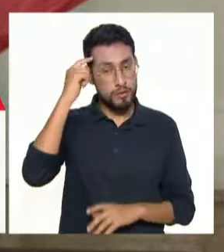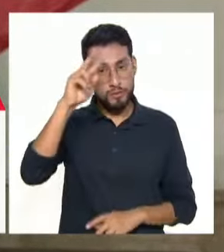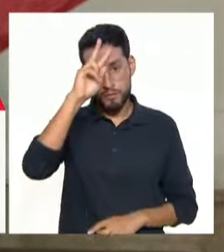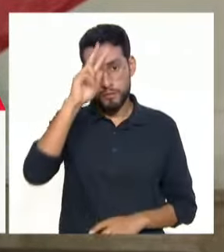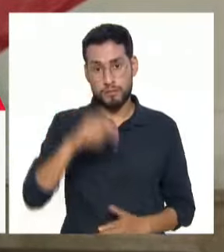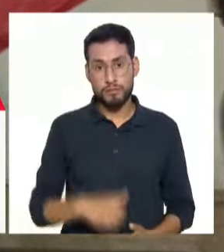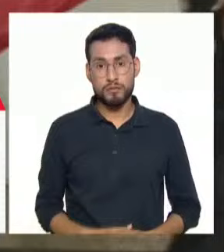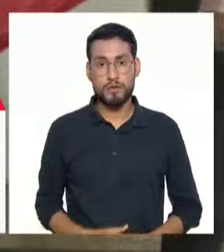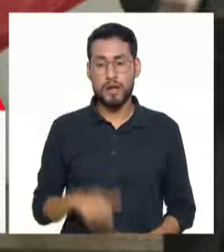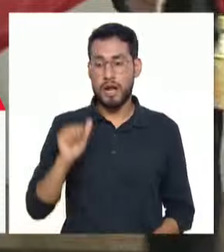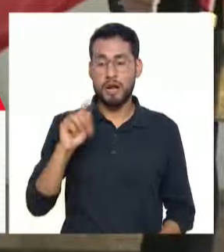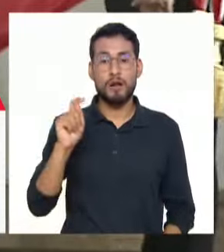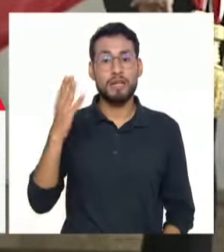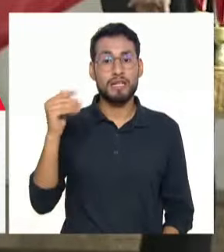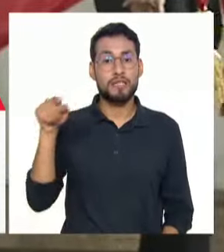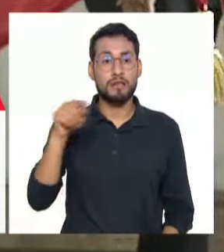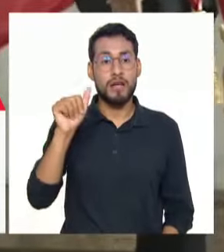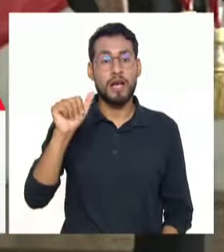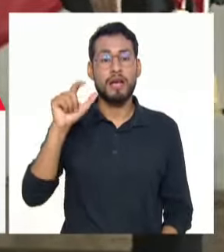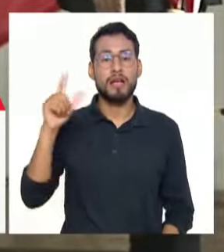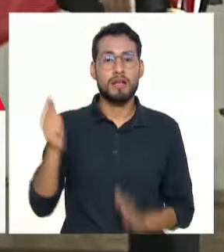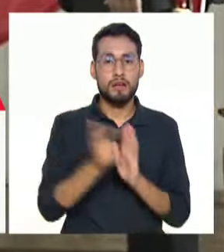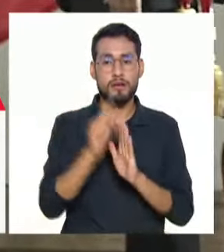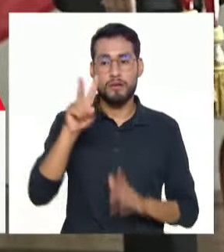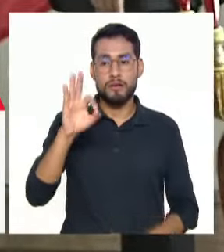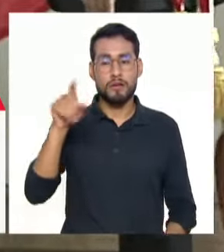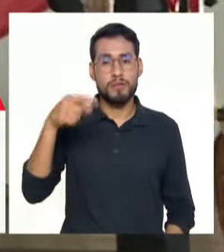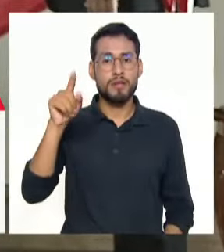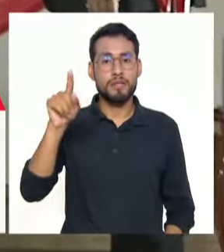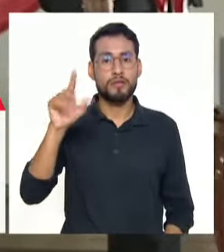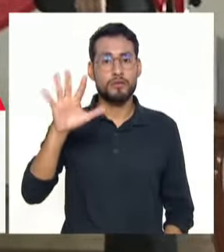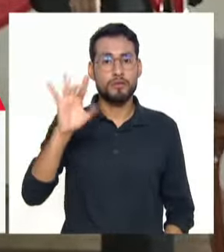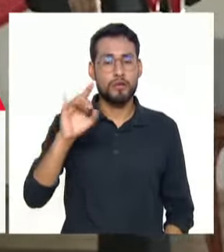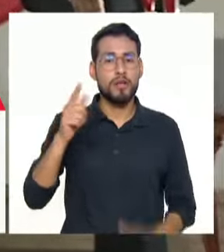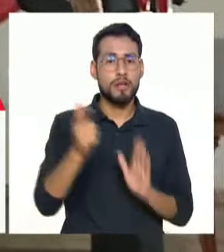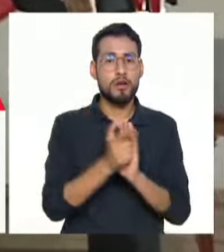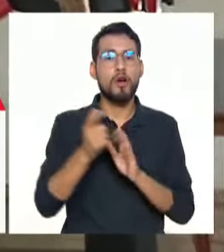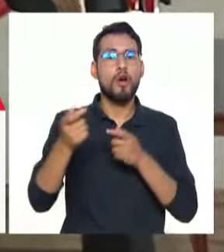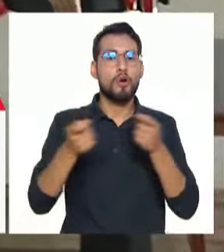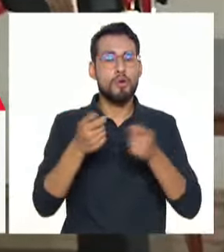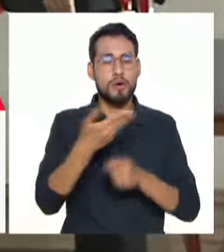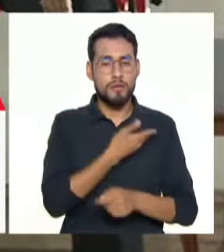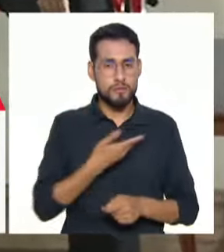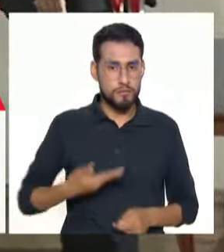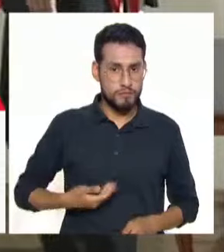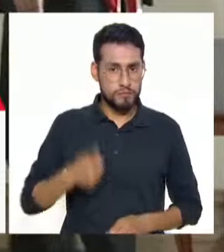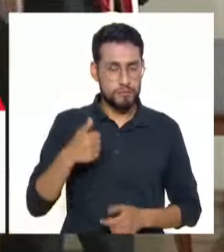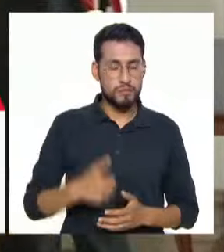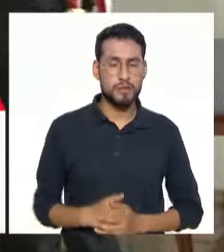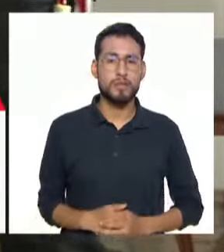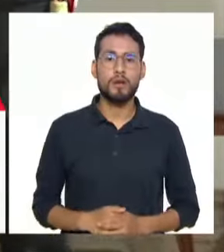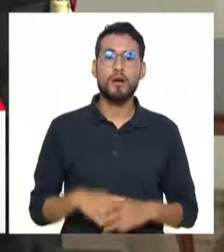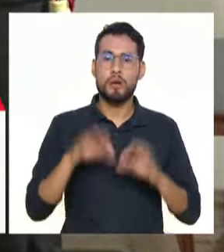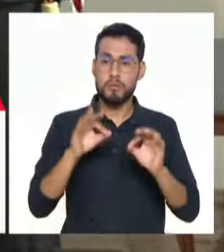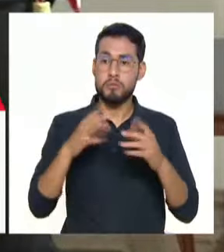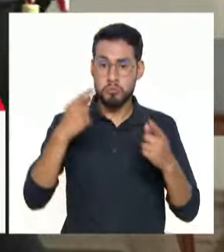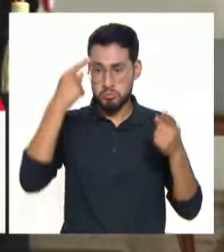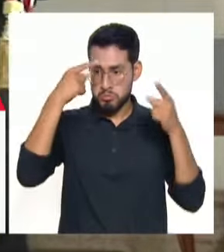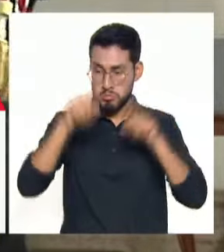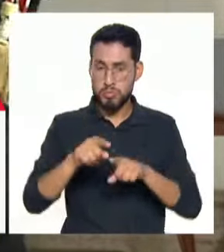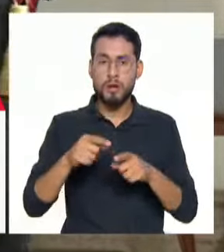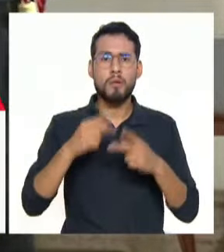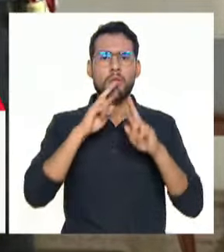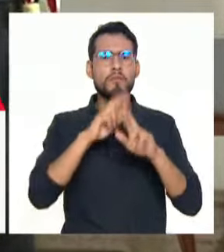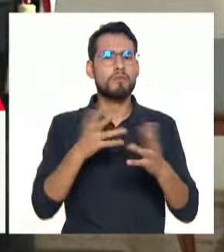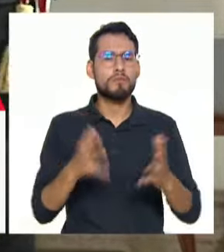del Perú, el artículo 15-A de la Ley 29.158, Ley Orgánica del Poder Ejecutivo, y, estando al acordado,